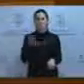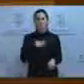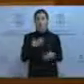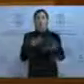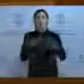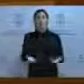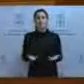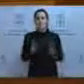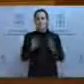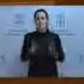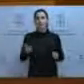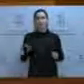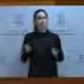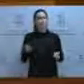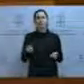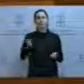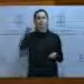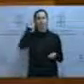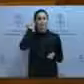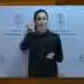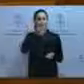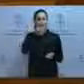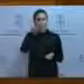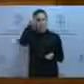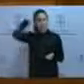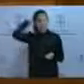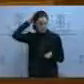mantener discursos hipócritas diciéndole a los demás lo